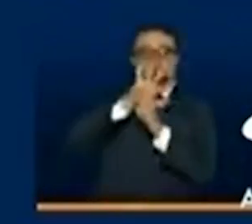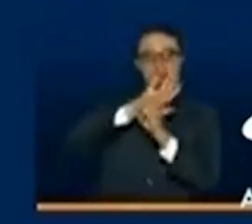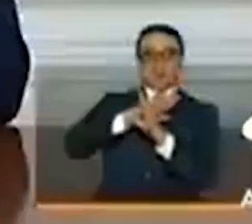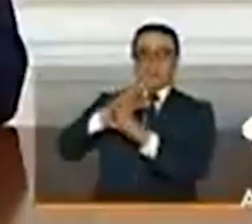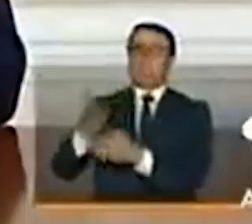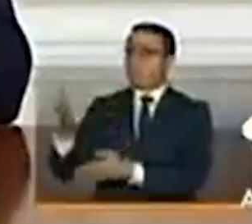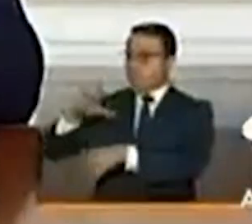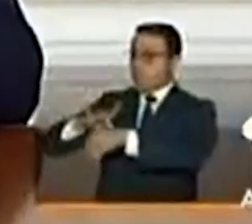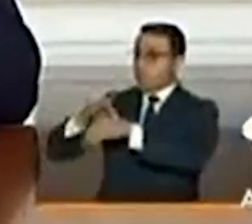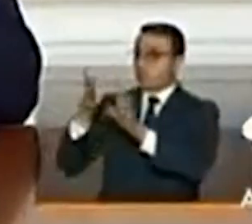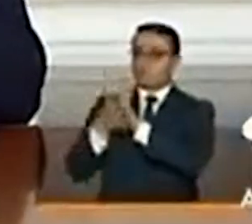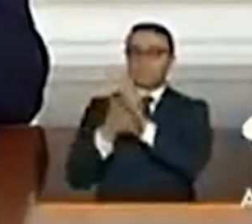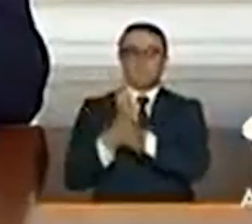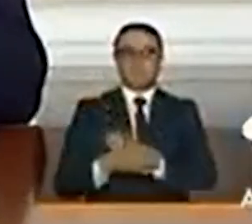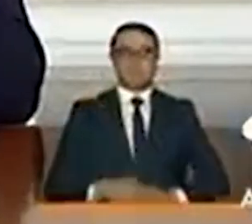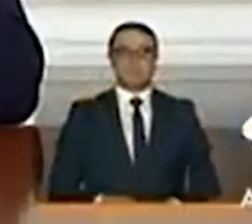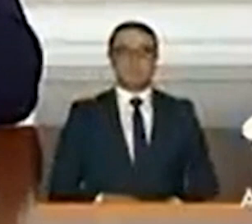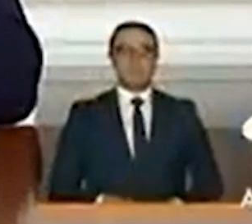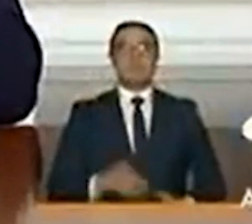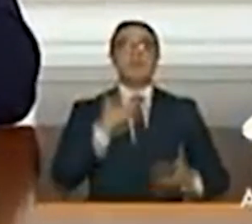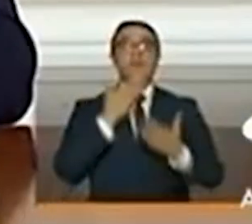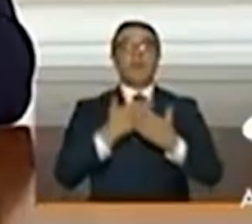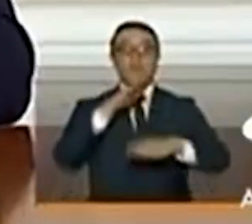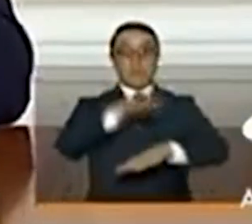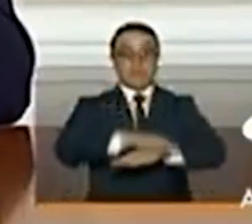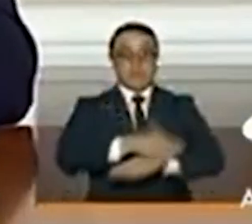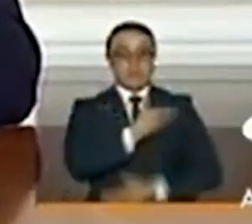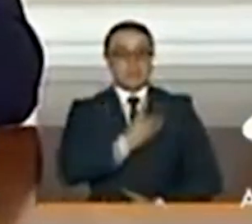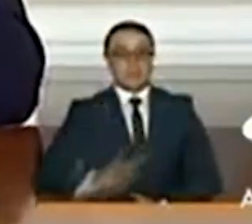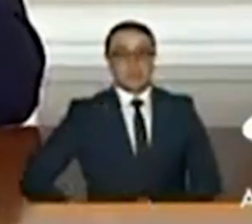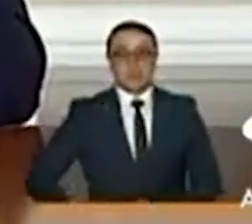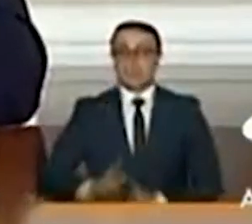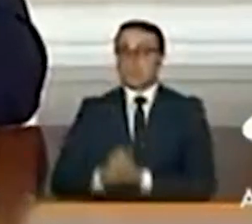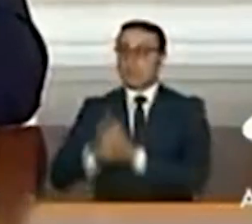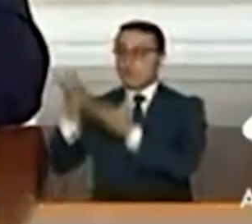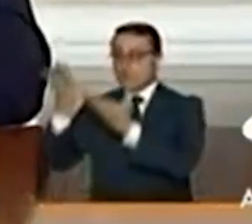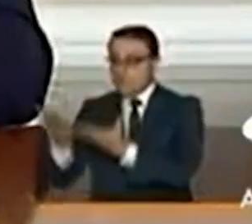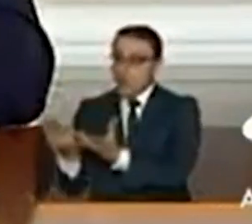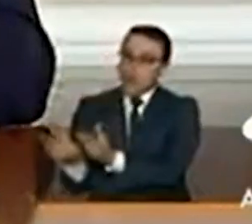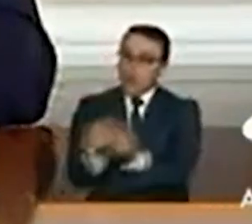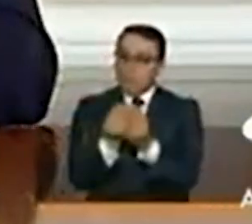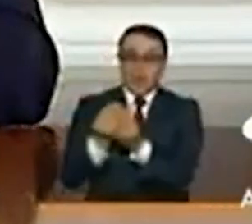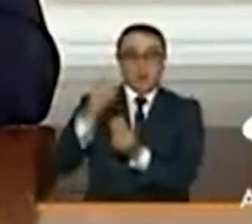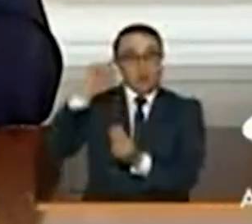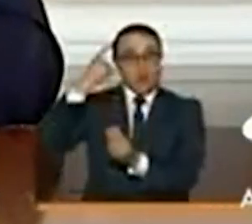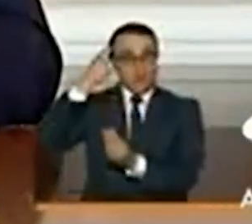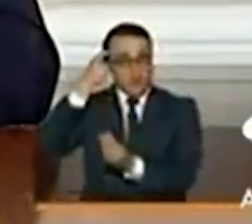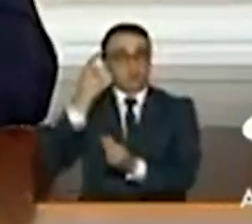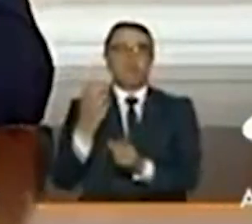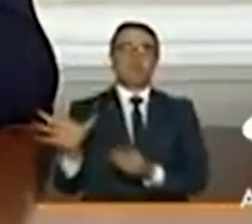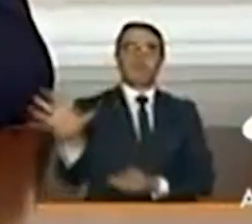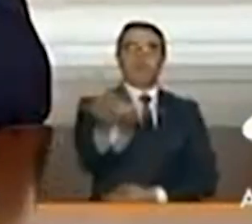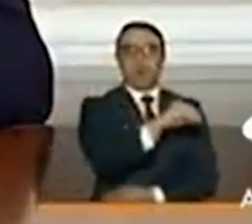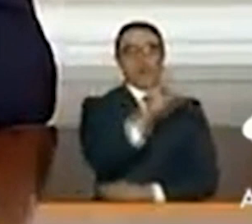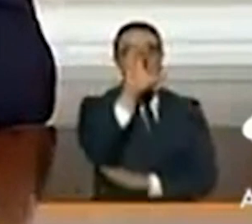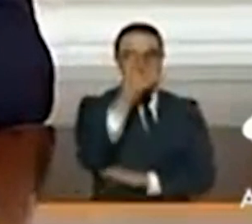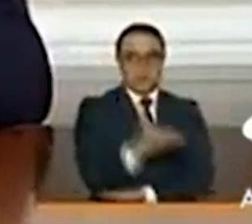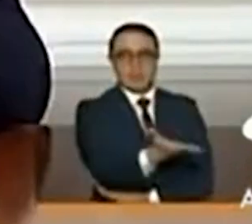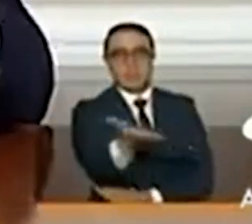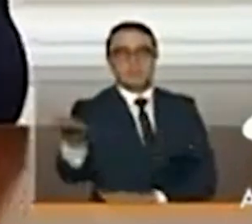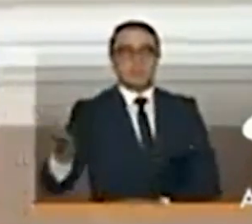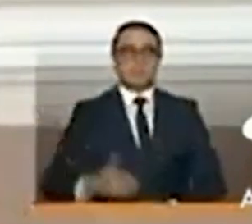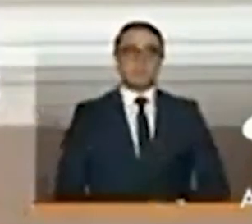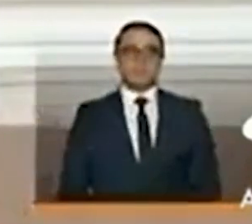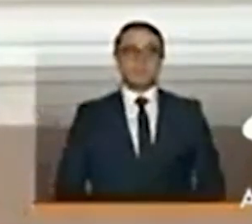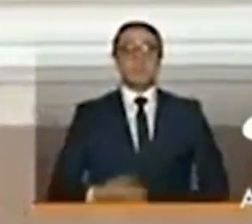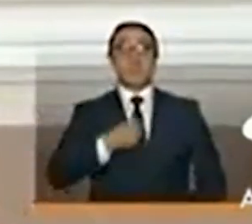Aldana. Buenas tardes, señor presidente. Un saludo muy especial para usted, para los compañeros de gobierno y para todos los colombianos. Esta